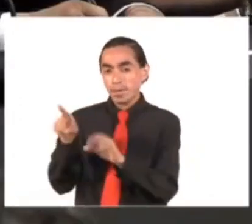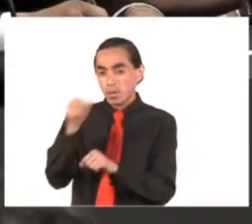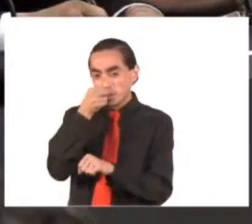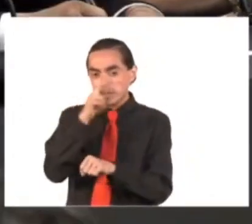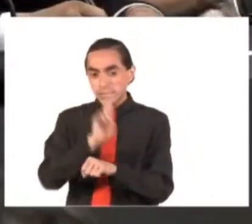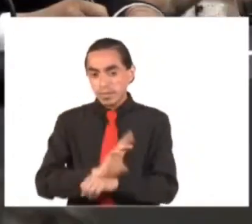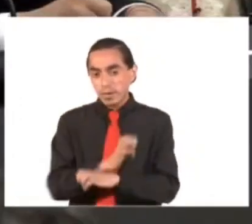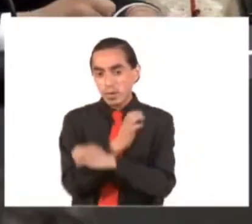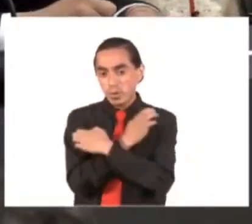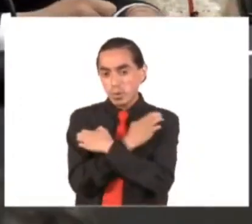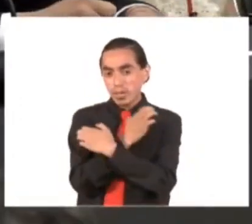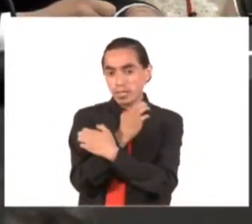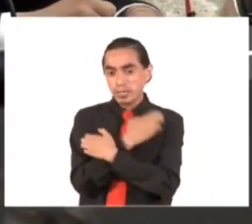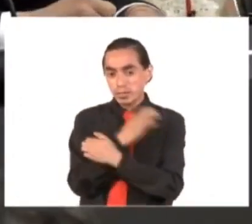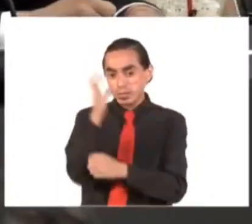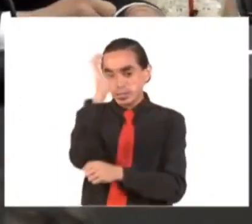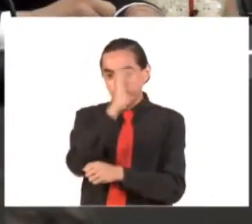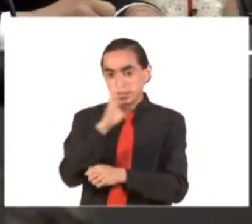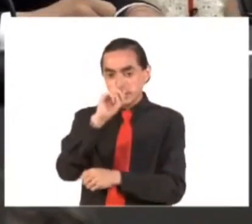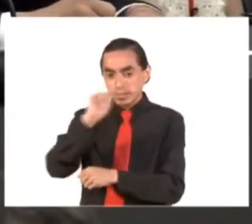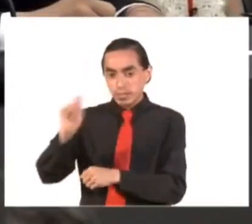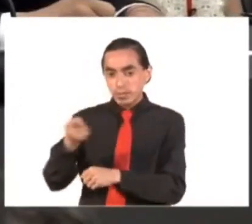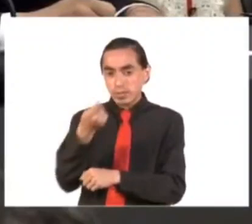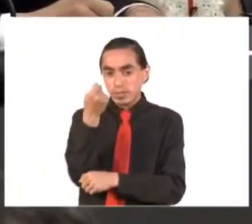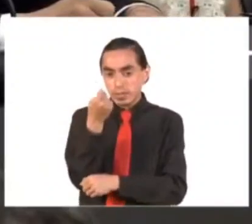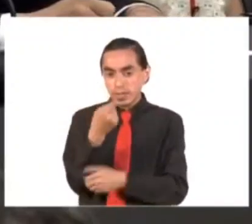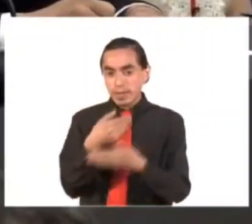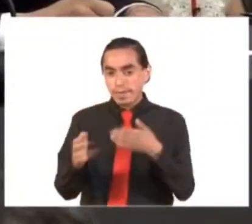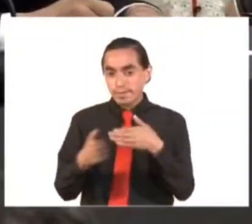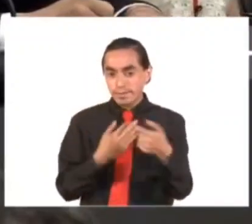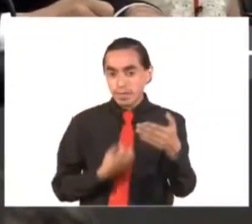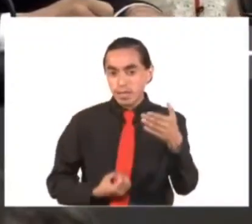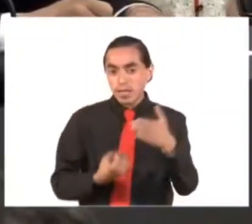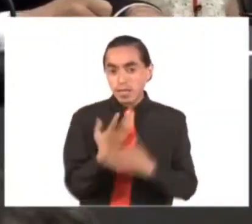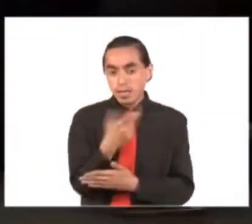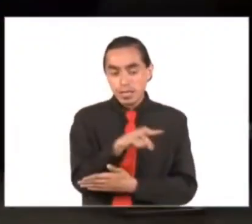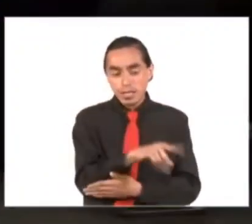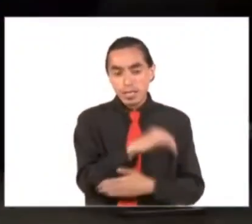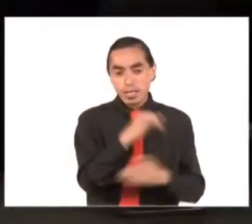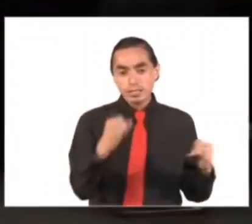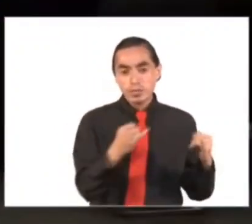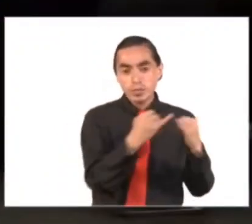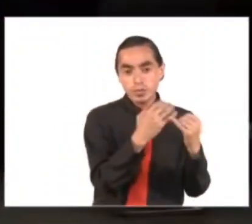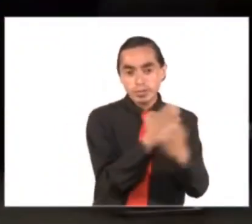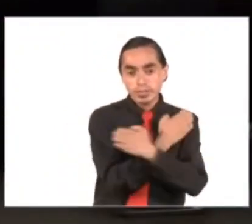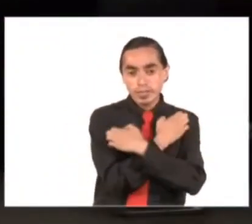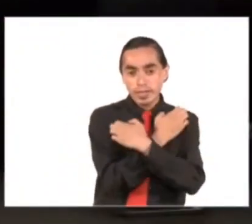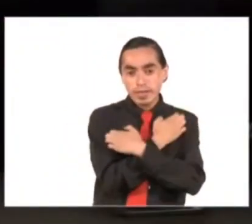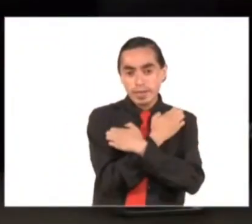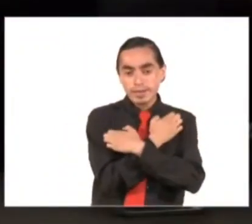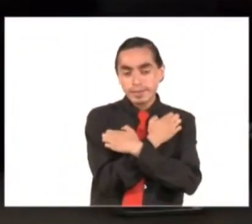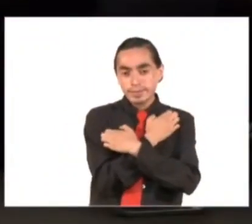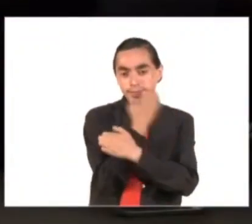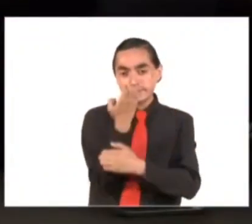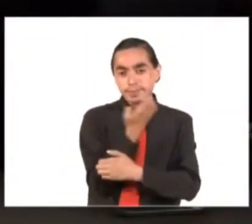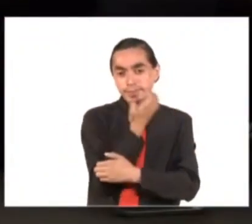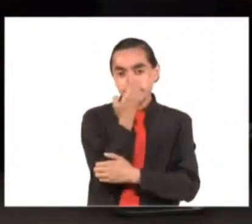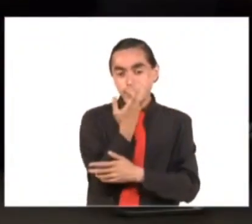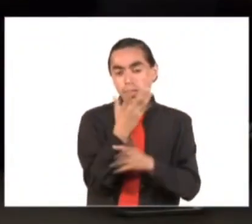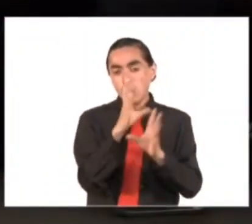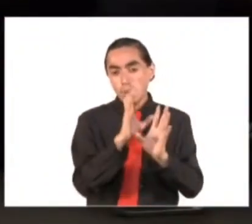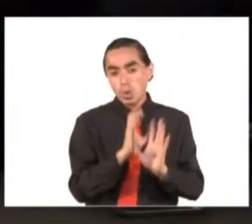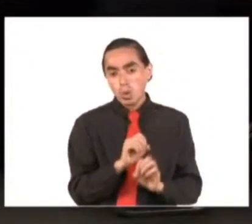Secretaría de Educación, Ciencia, Tecnología e Innovación, las instituciones académicas, instituciones o